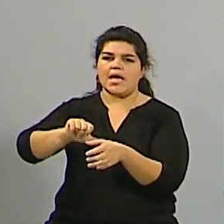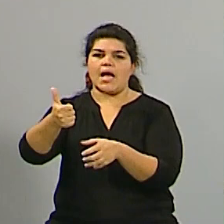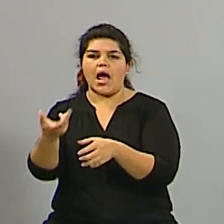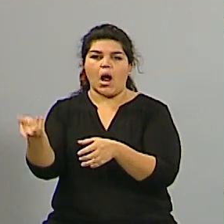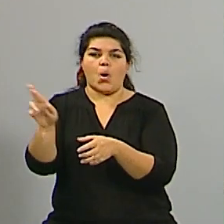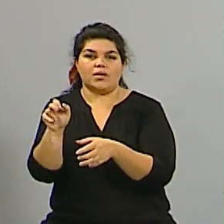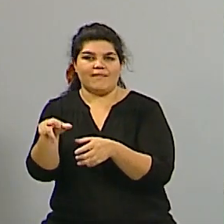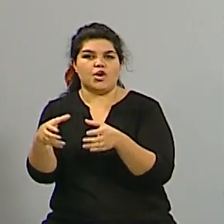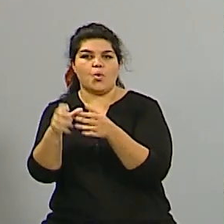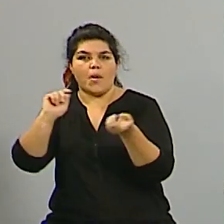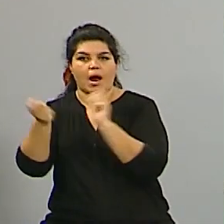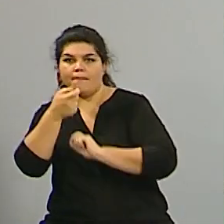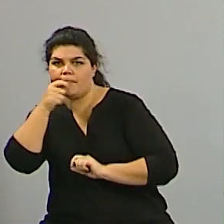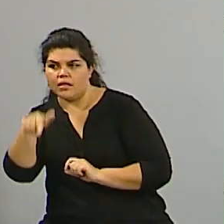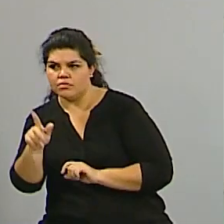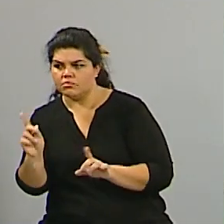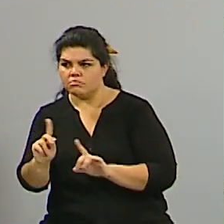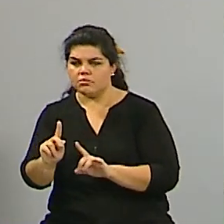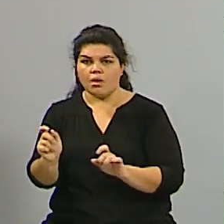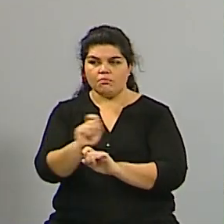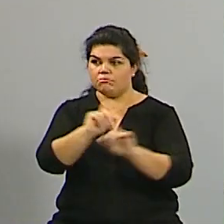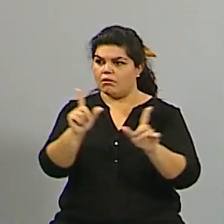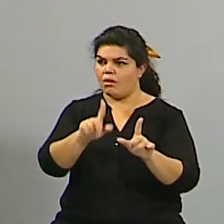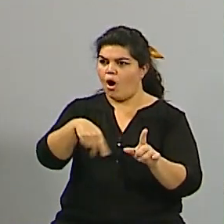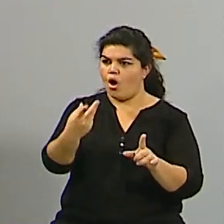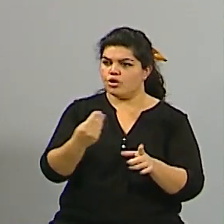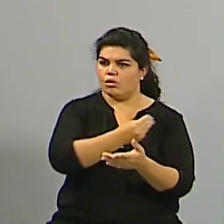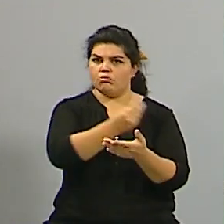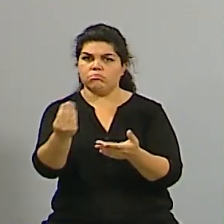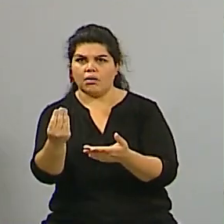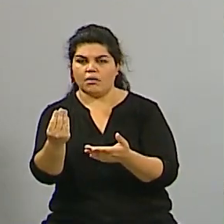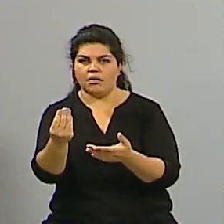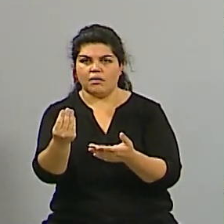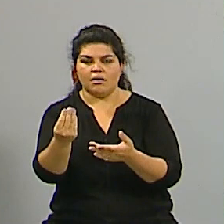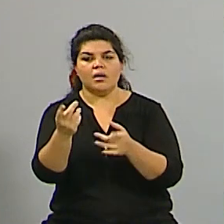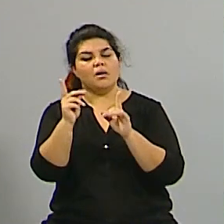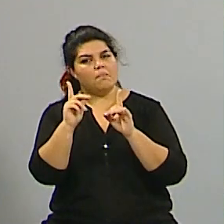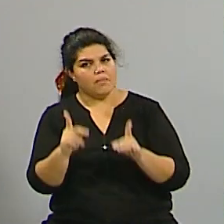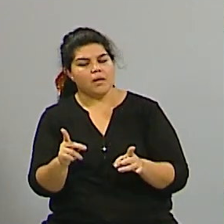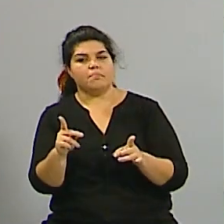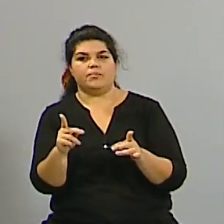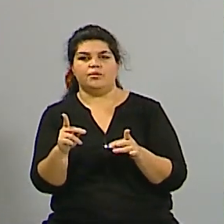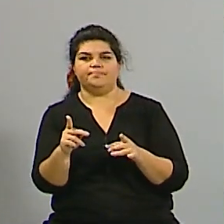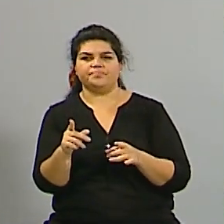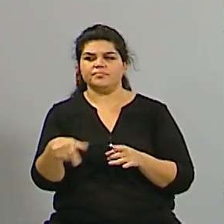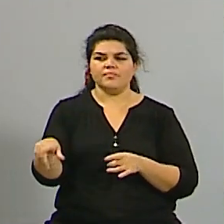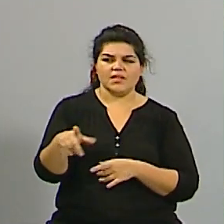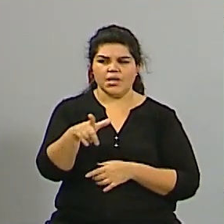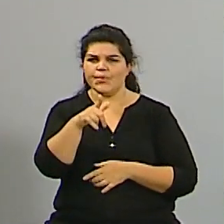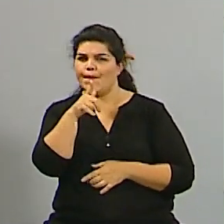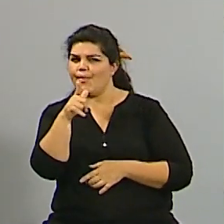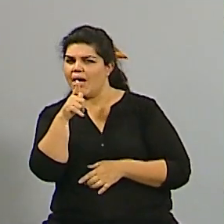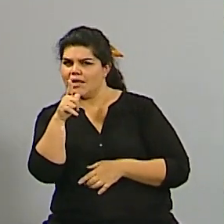interna de Cambio a Mendoza. No sucedió, hubo sorpresas, otros dicen que no, que era incluso intuían que